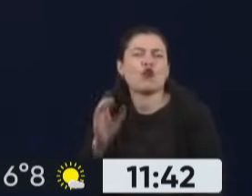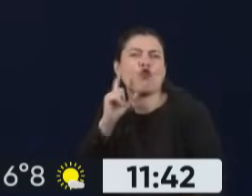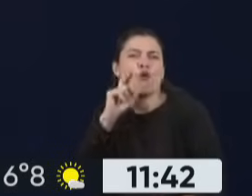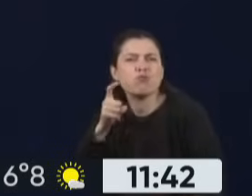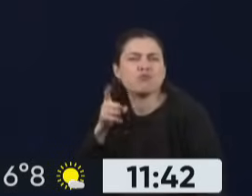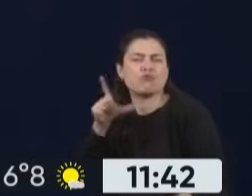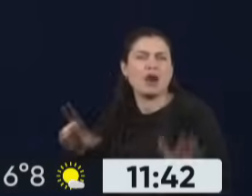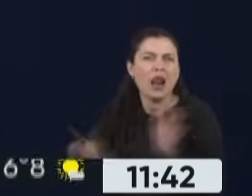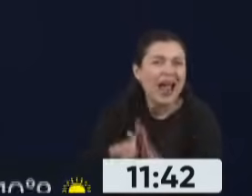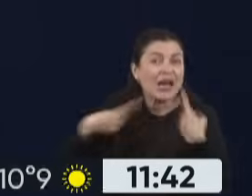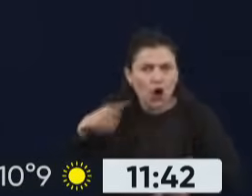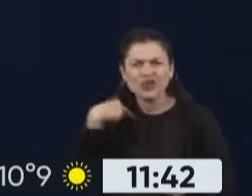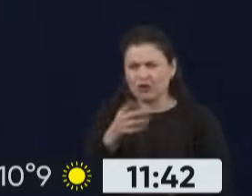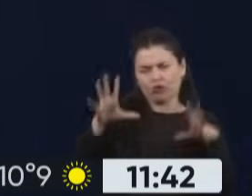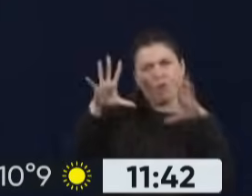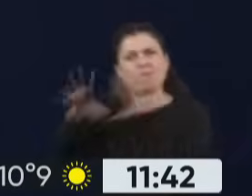ley.